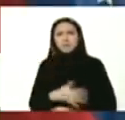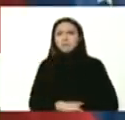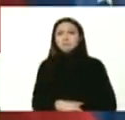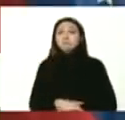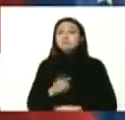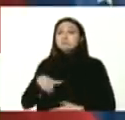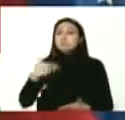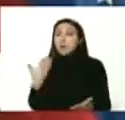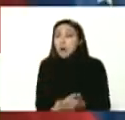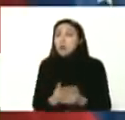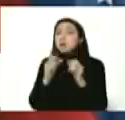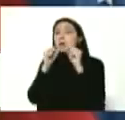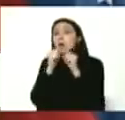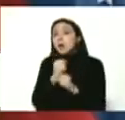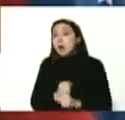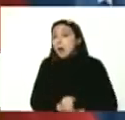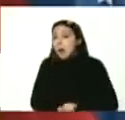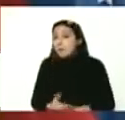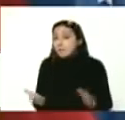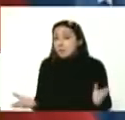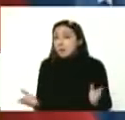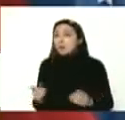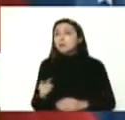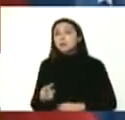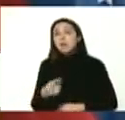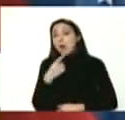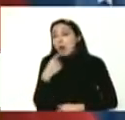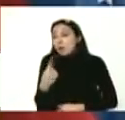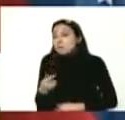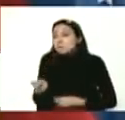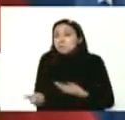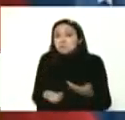Apelaciones, esperamos que la Corte de Apelaciones